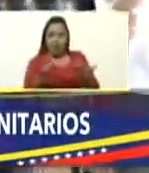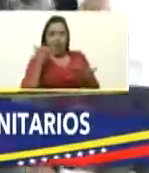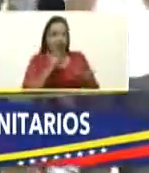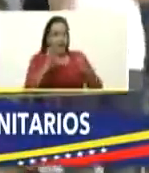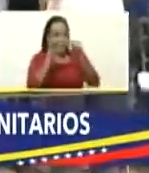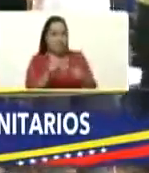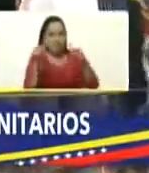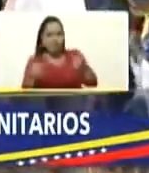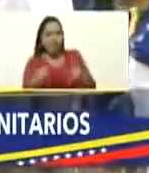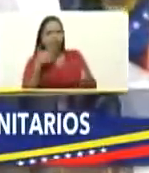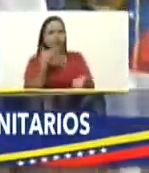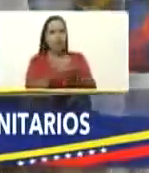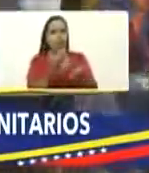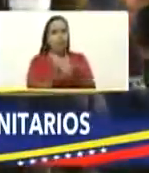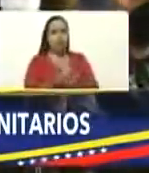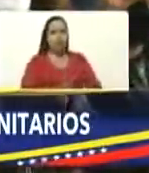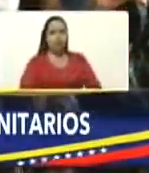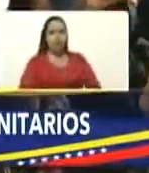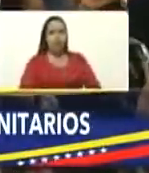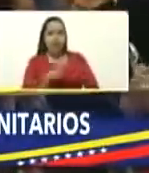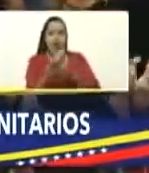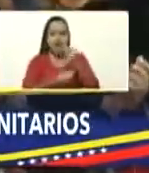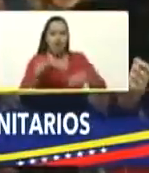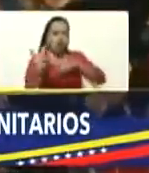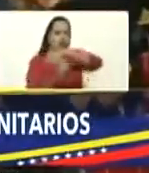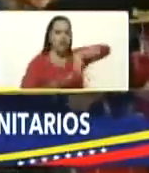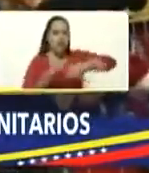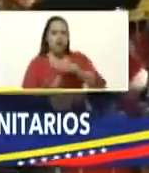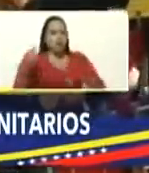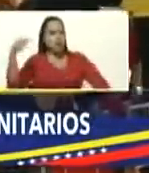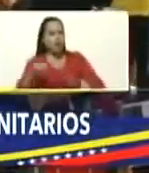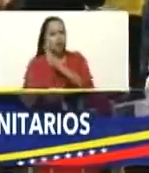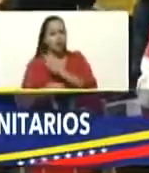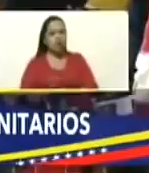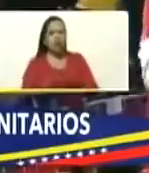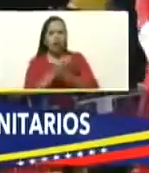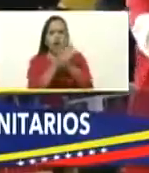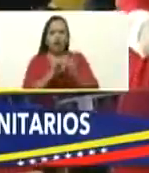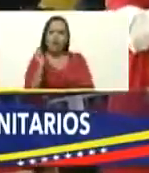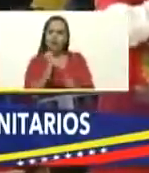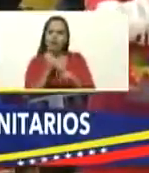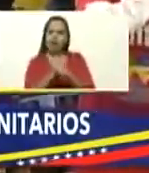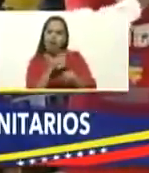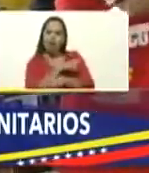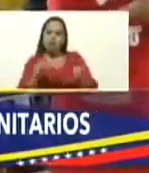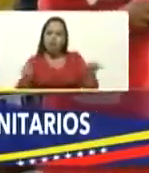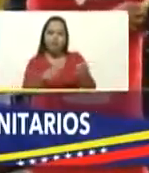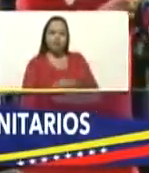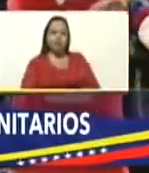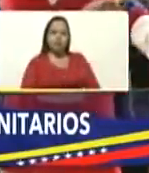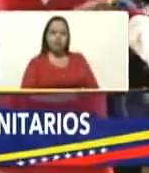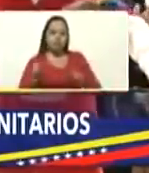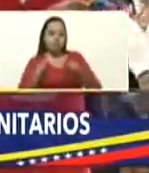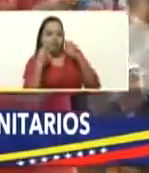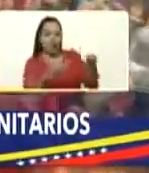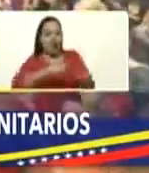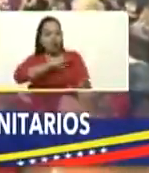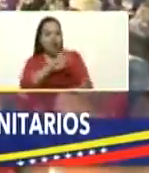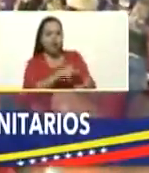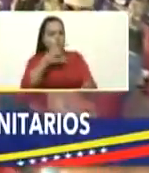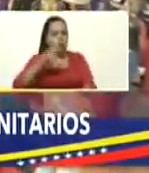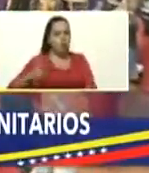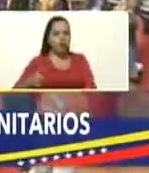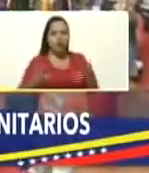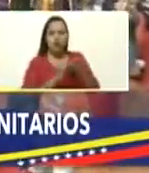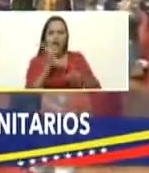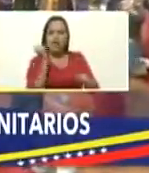están planteándose hacer una revolución profunda en un modelo de gestión pública que empodere al pueblo en el ejercicio